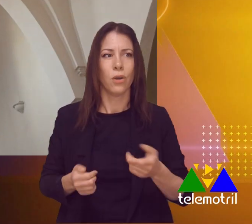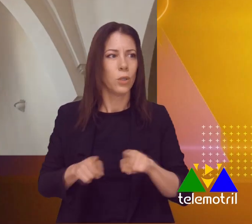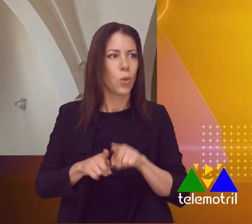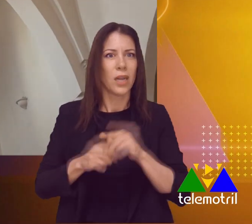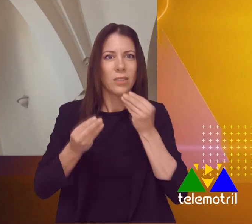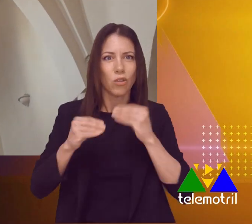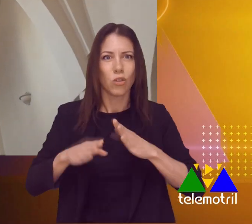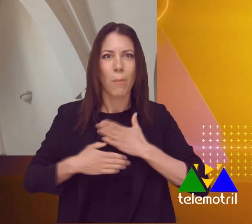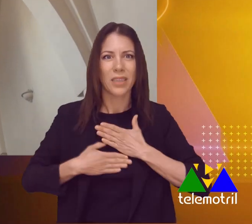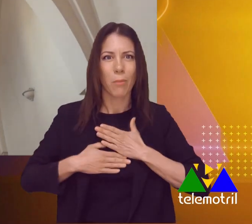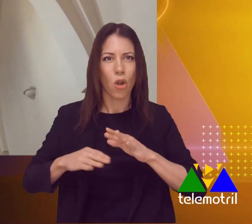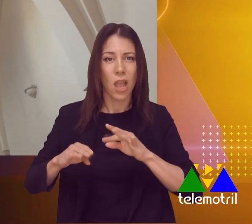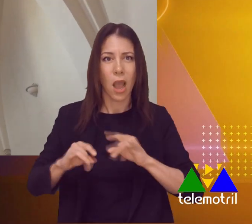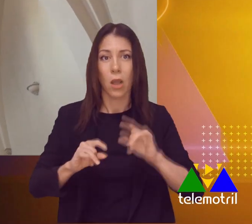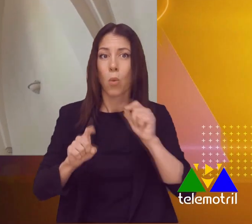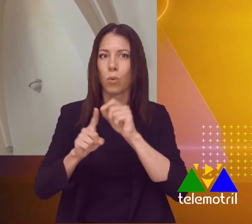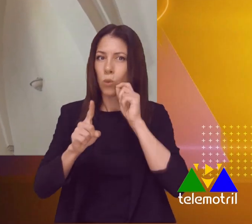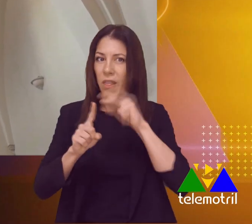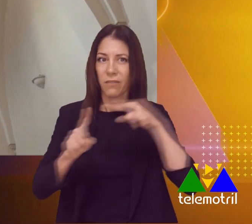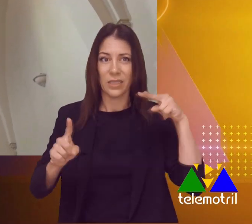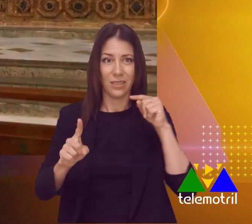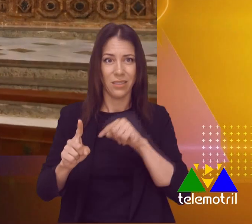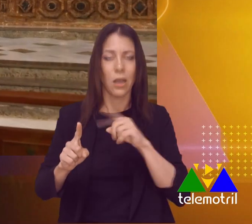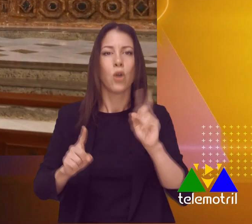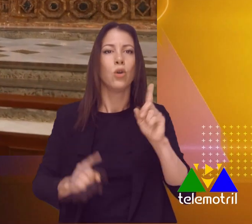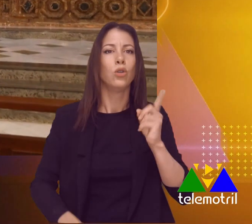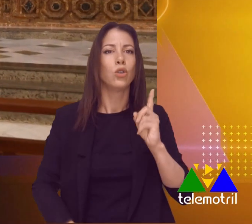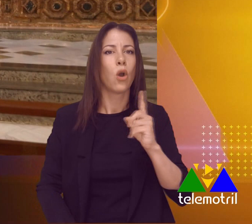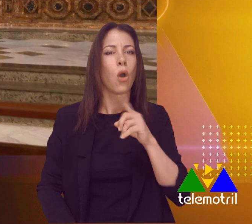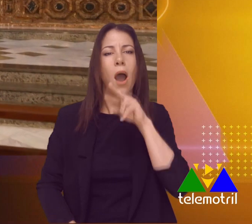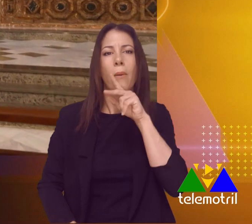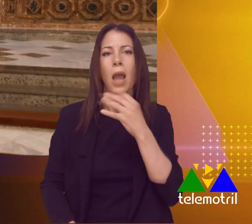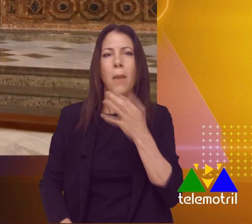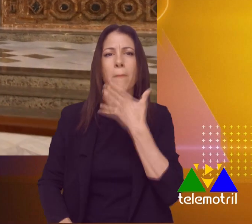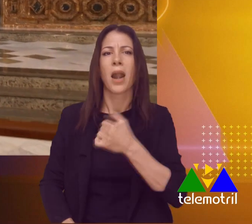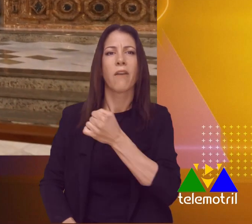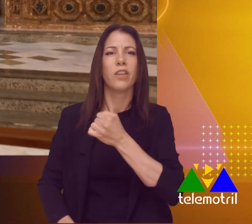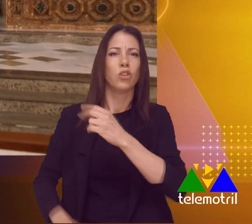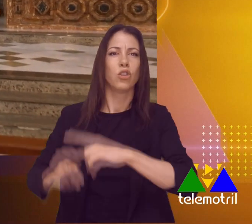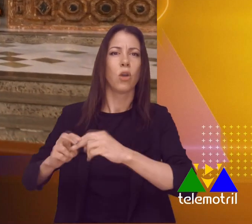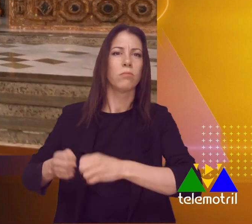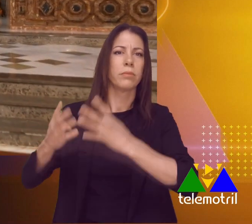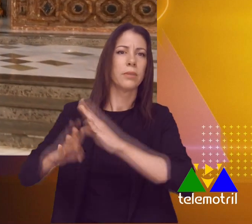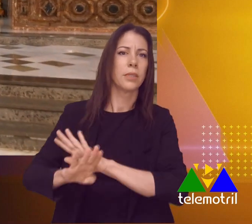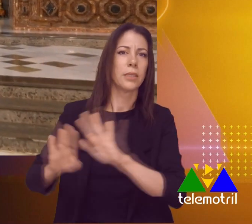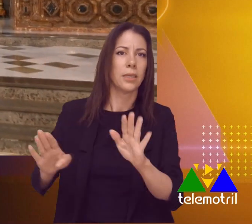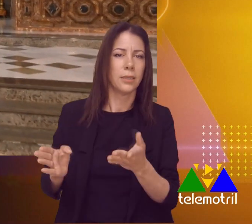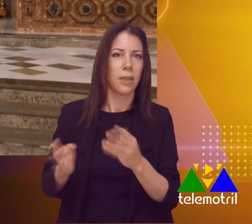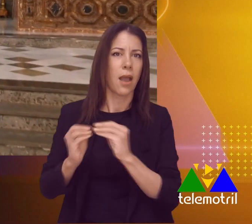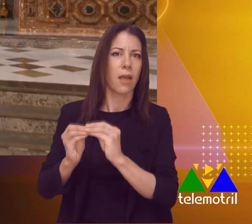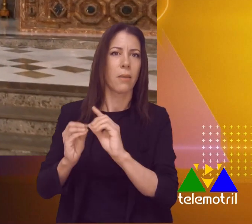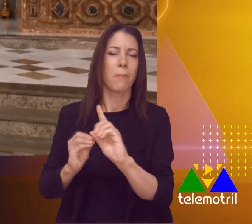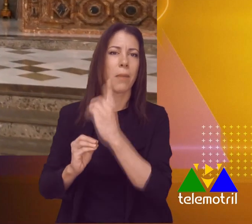patrimonial desde ese punto de vista. No solo hablamos de una magnífica obra que realiza en la